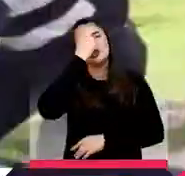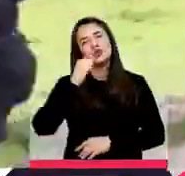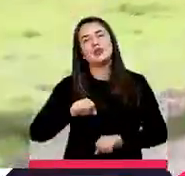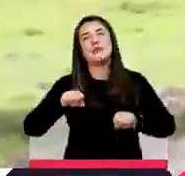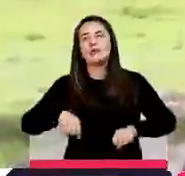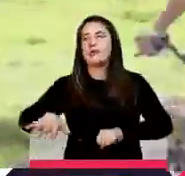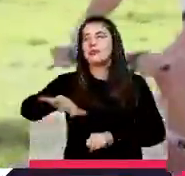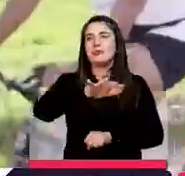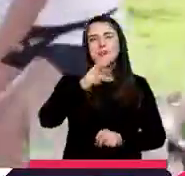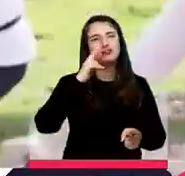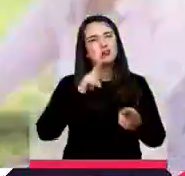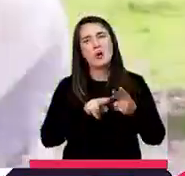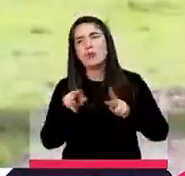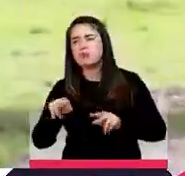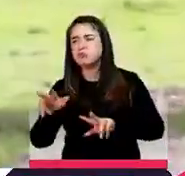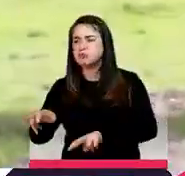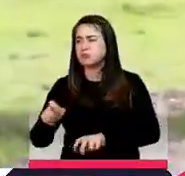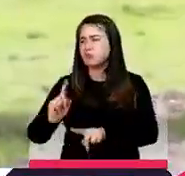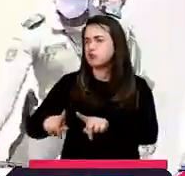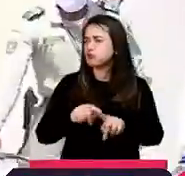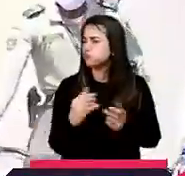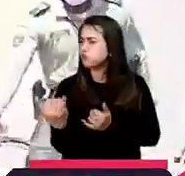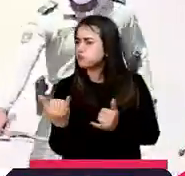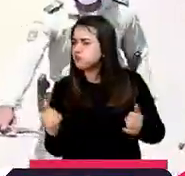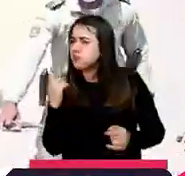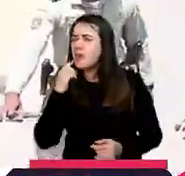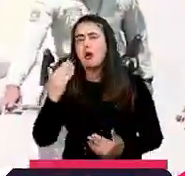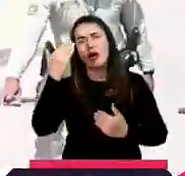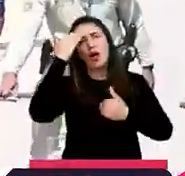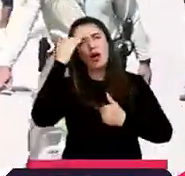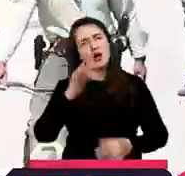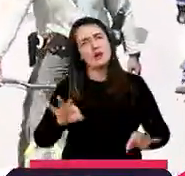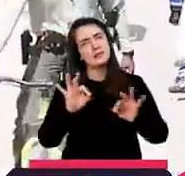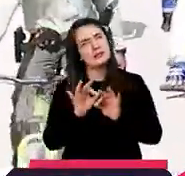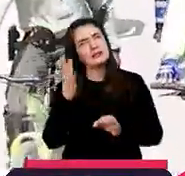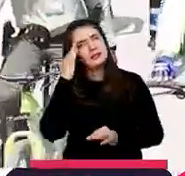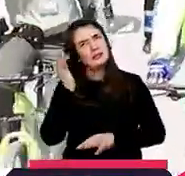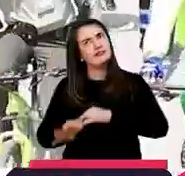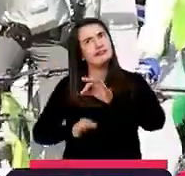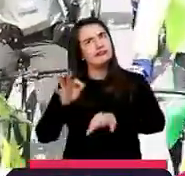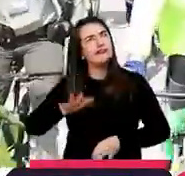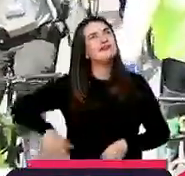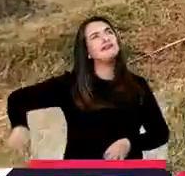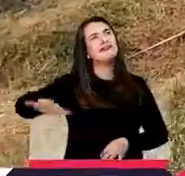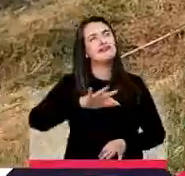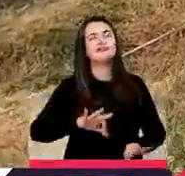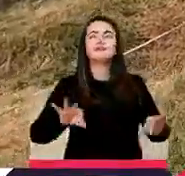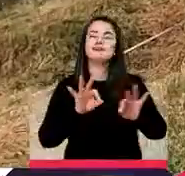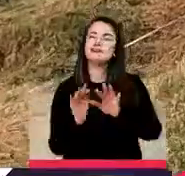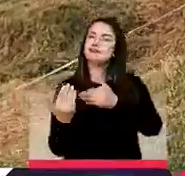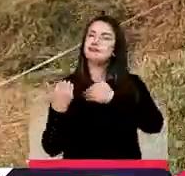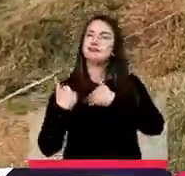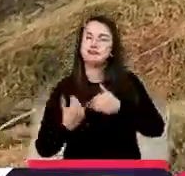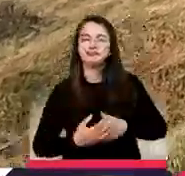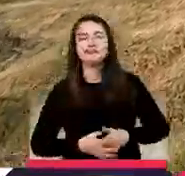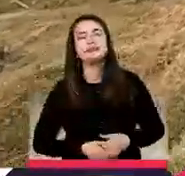las zonas agropecuarias del municipio y tomen conciencia acerca del cuidado del medio ambiente.